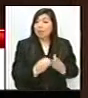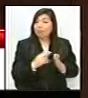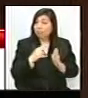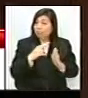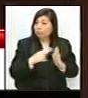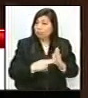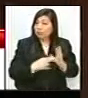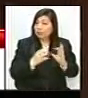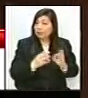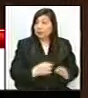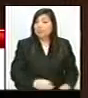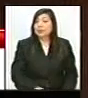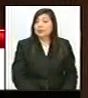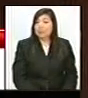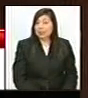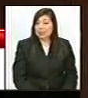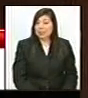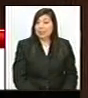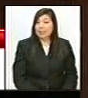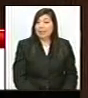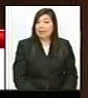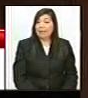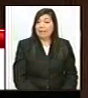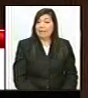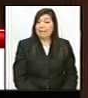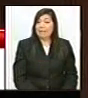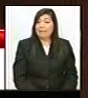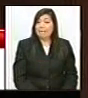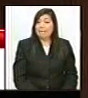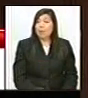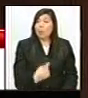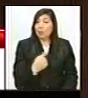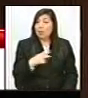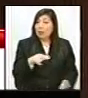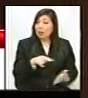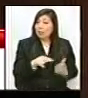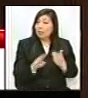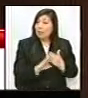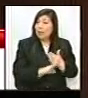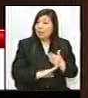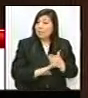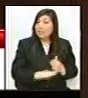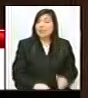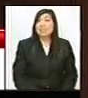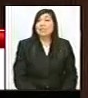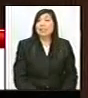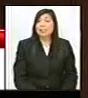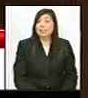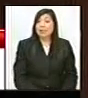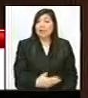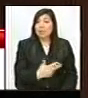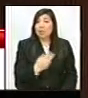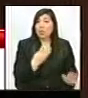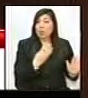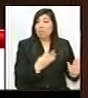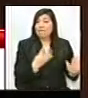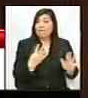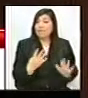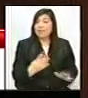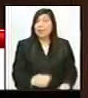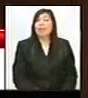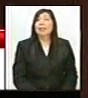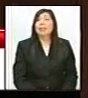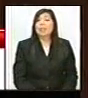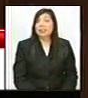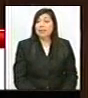una correcta subsunción de los hechos. Y una lectura básica de este artículo, el 399, ¿qué es lo